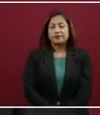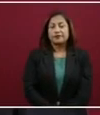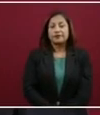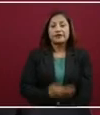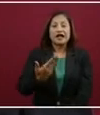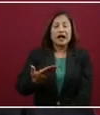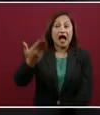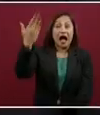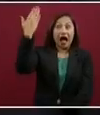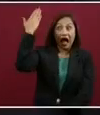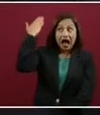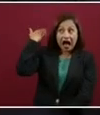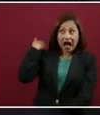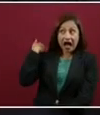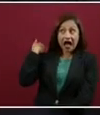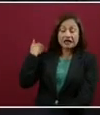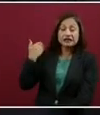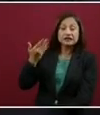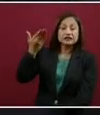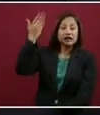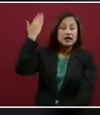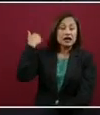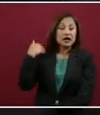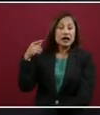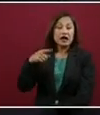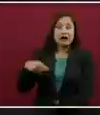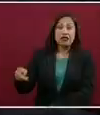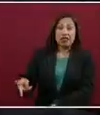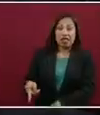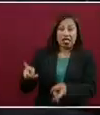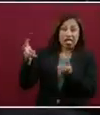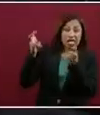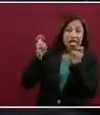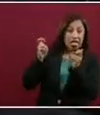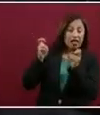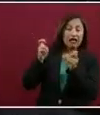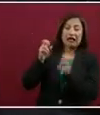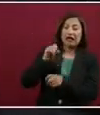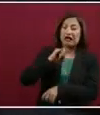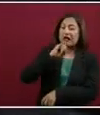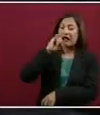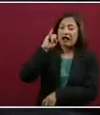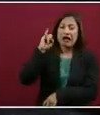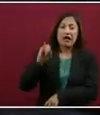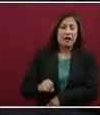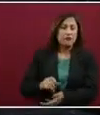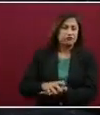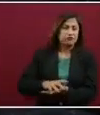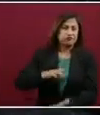robado tanto, se había saqueado tanto en la historia de México.